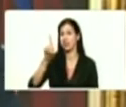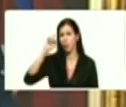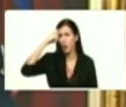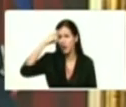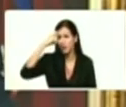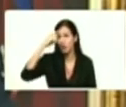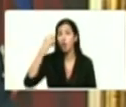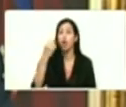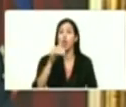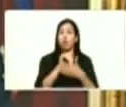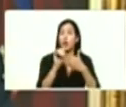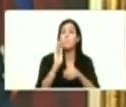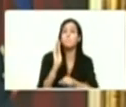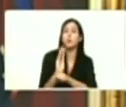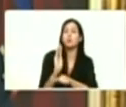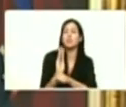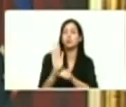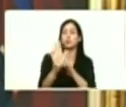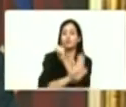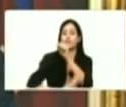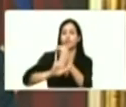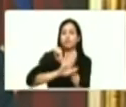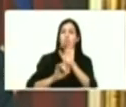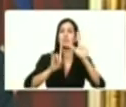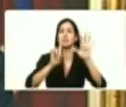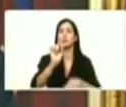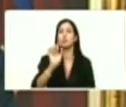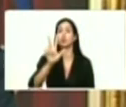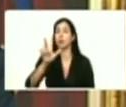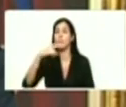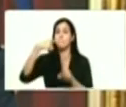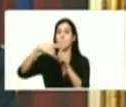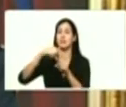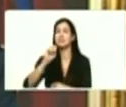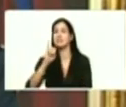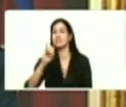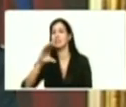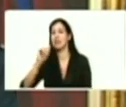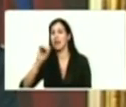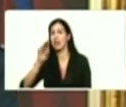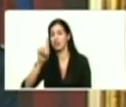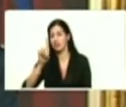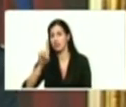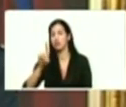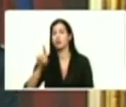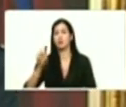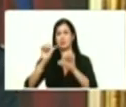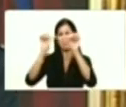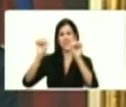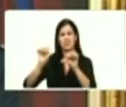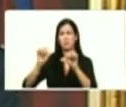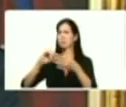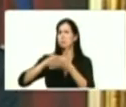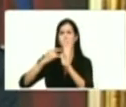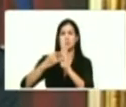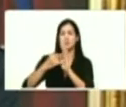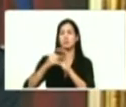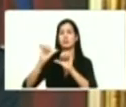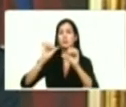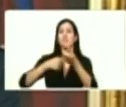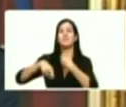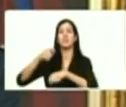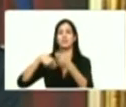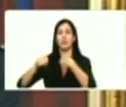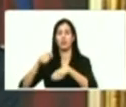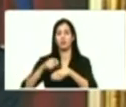el dólar protegido a 6.30 más el SICAC sistema de subasta